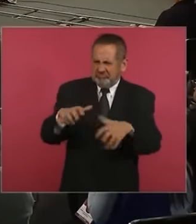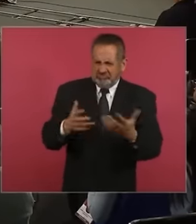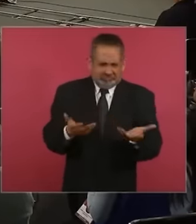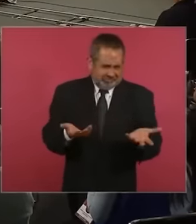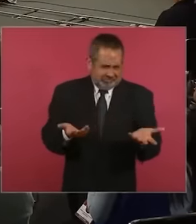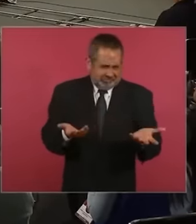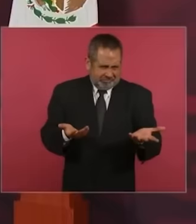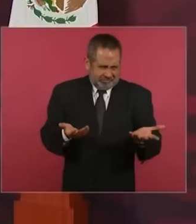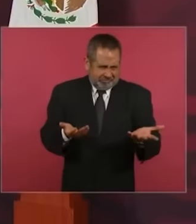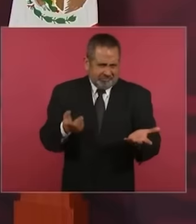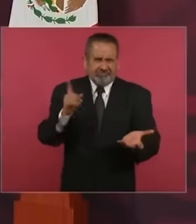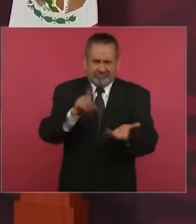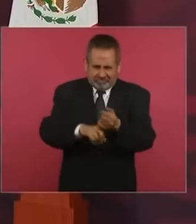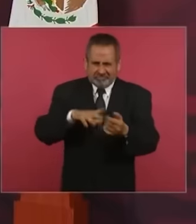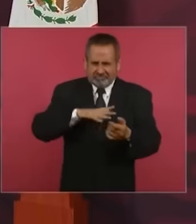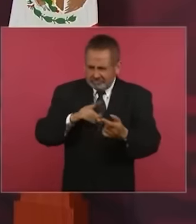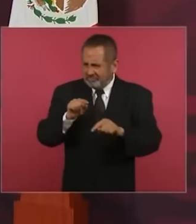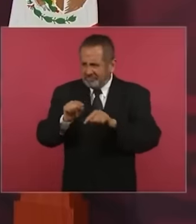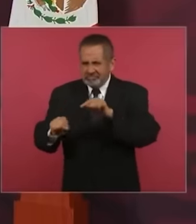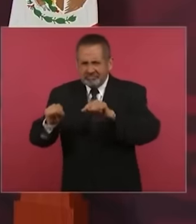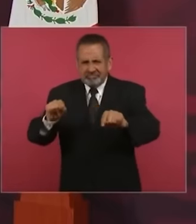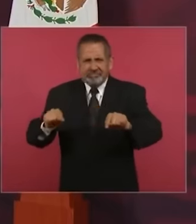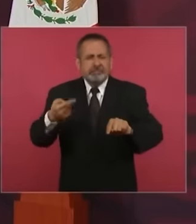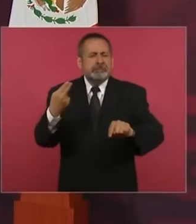y hay manglares también.